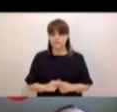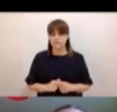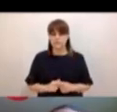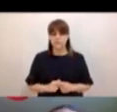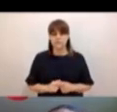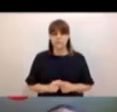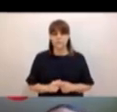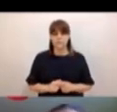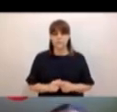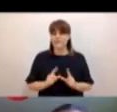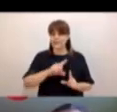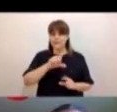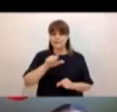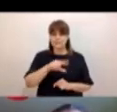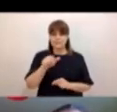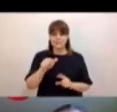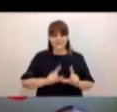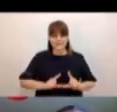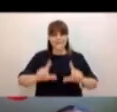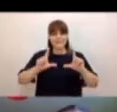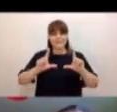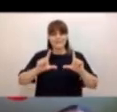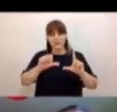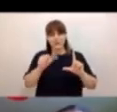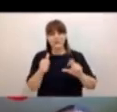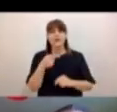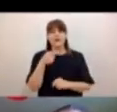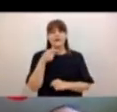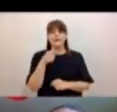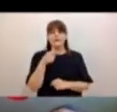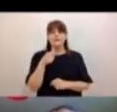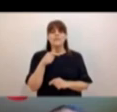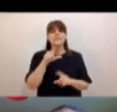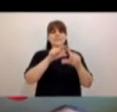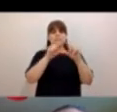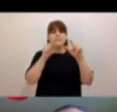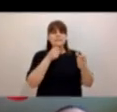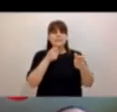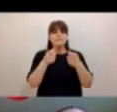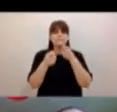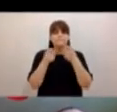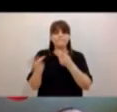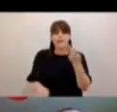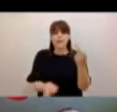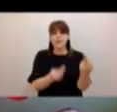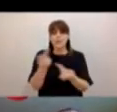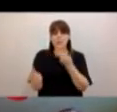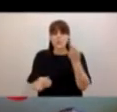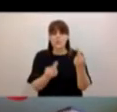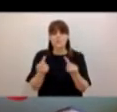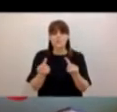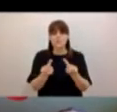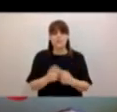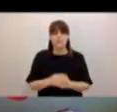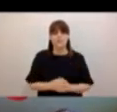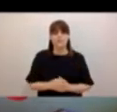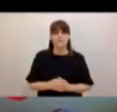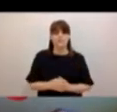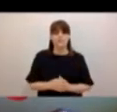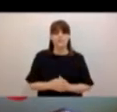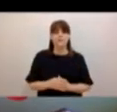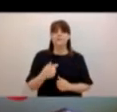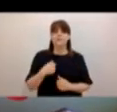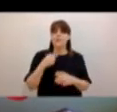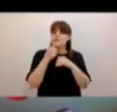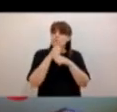mucho más otra vez es una donde dice encuesta intercensal traigo este dato sobre el cuidado